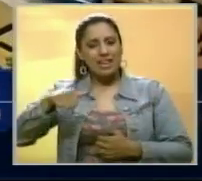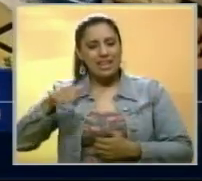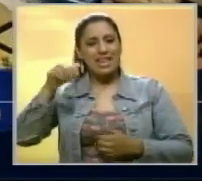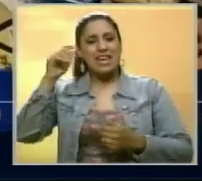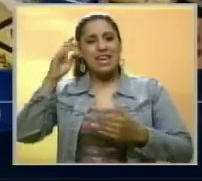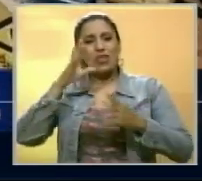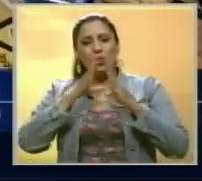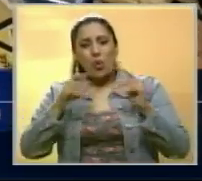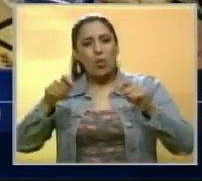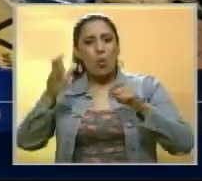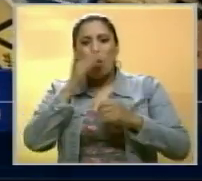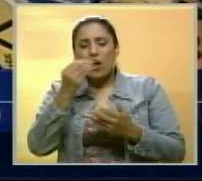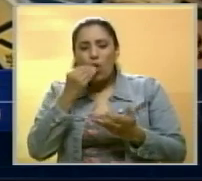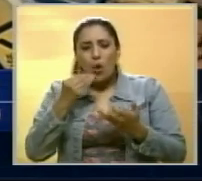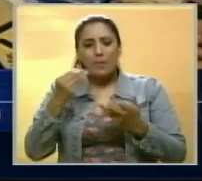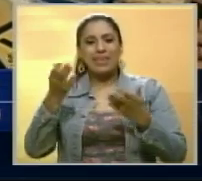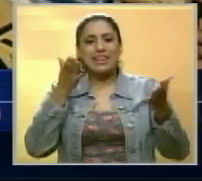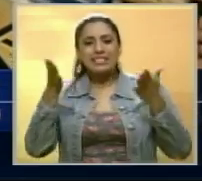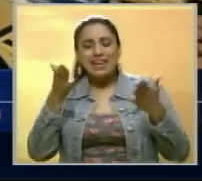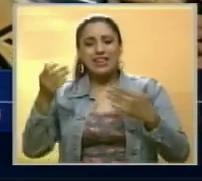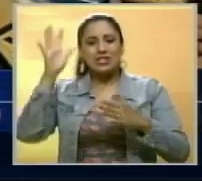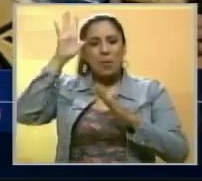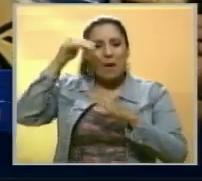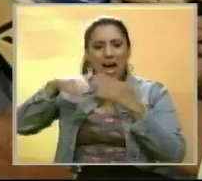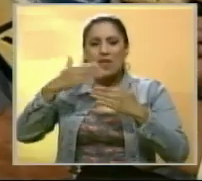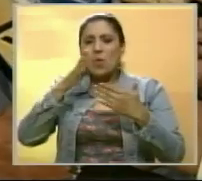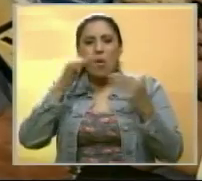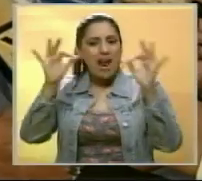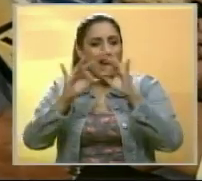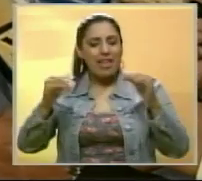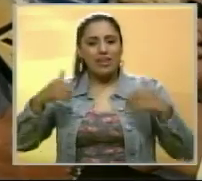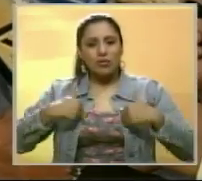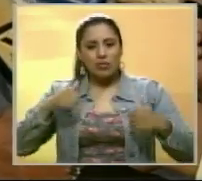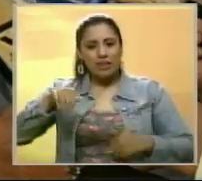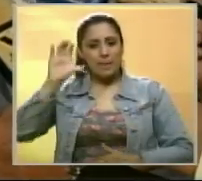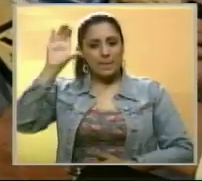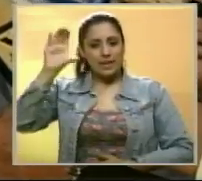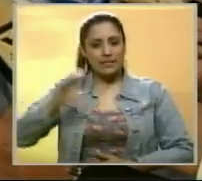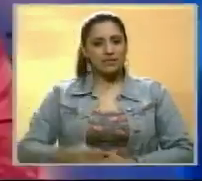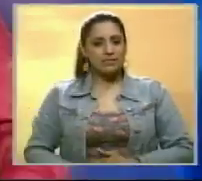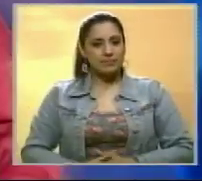sanitaria y de desabastecimiento de los bienes de primera necesidad que hoy vive el país.